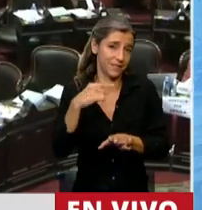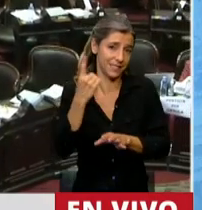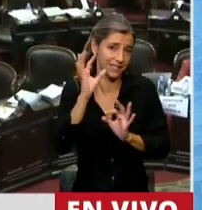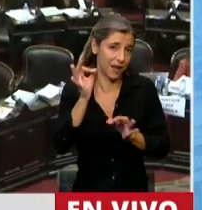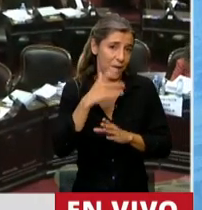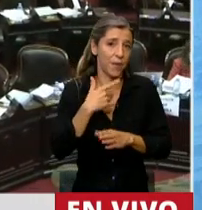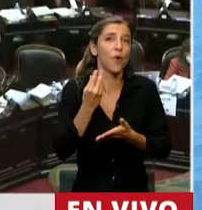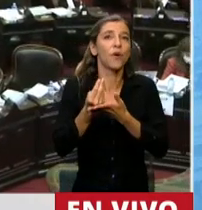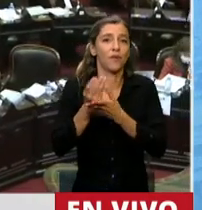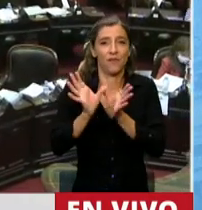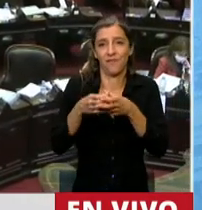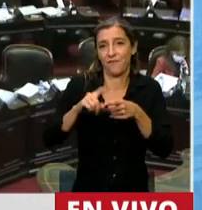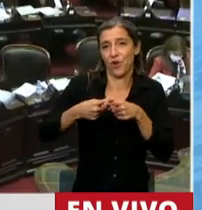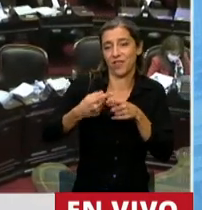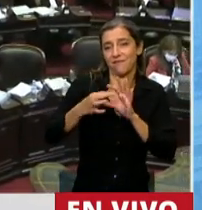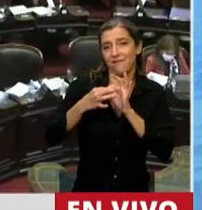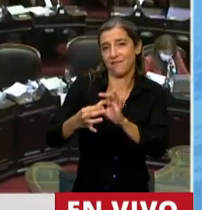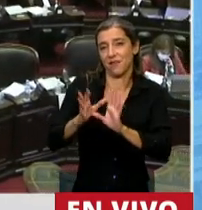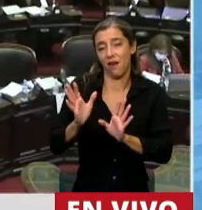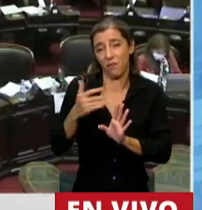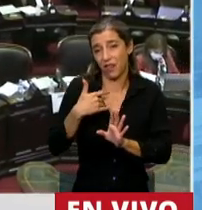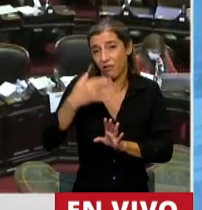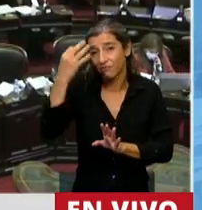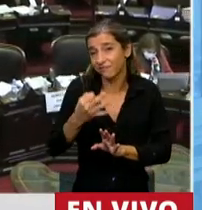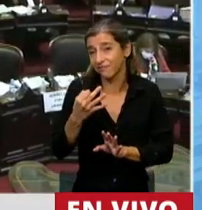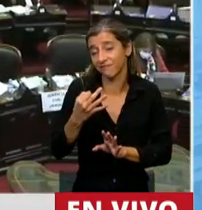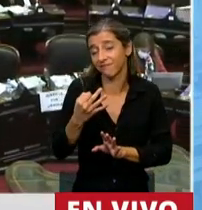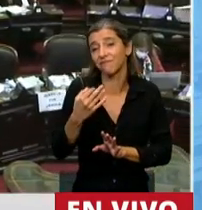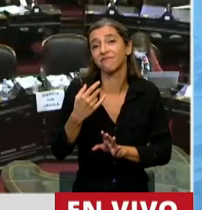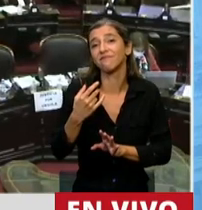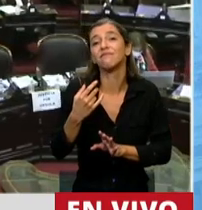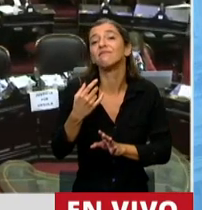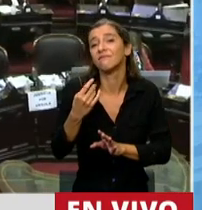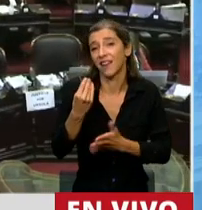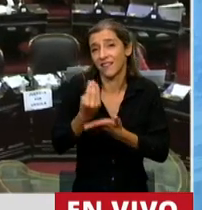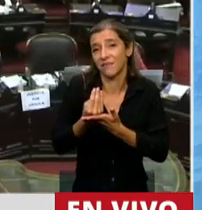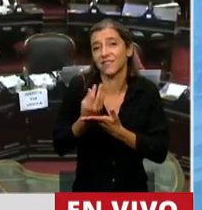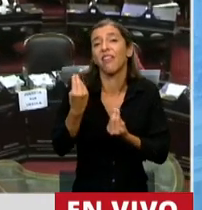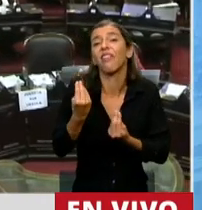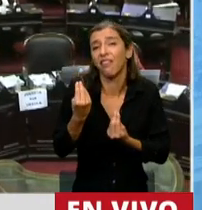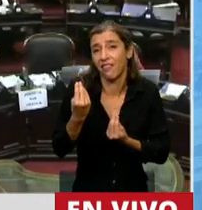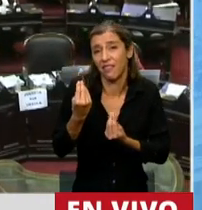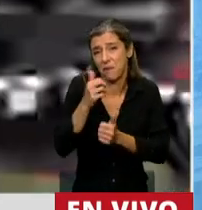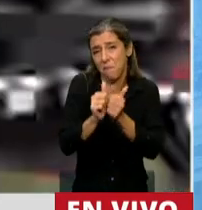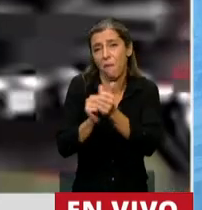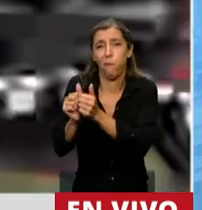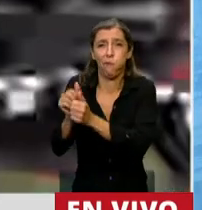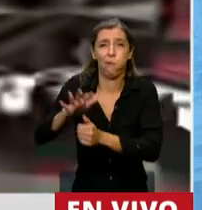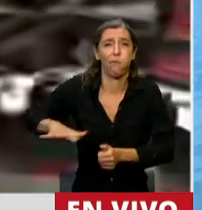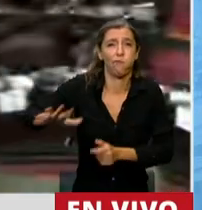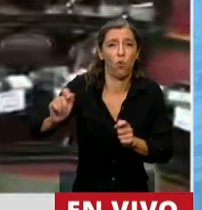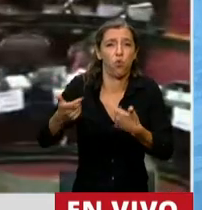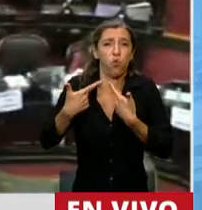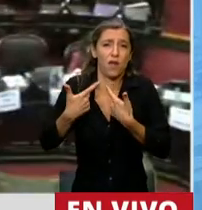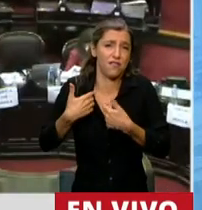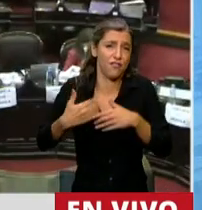representa a los grandes empresarios de este argentino, primero Mauricio Macri y todos los que forman